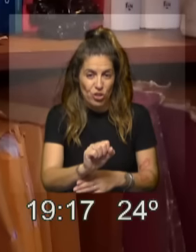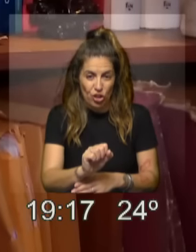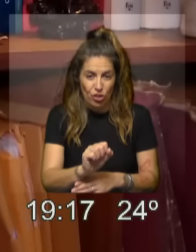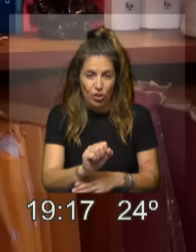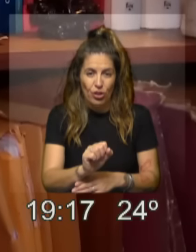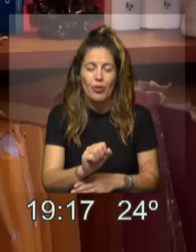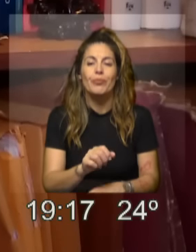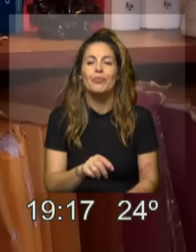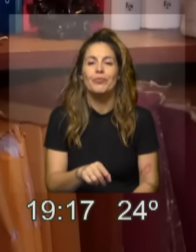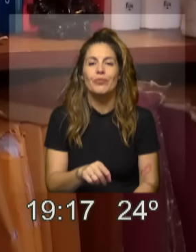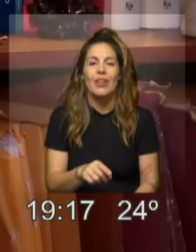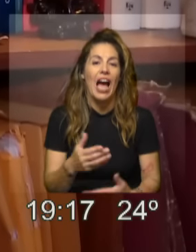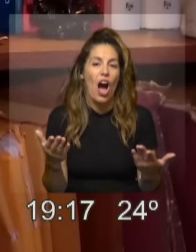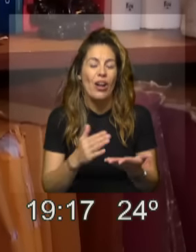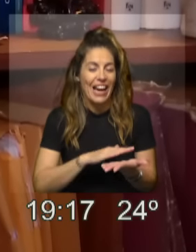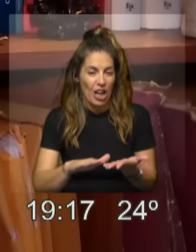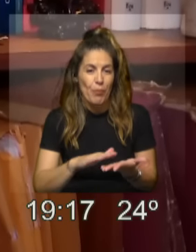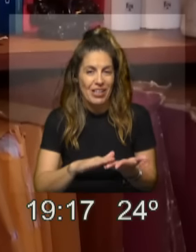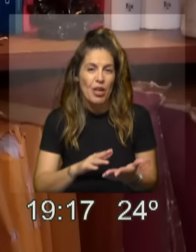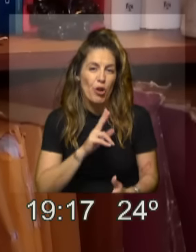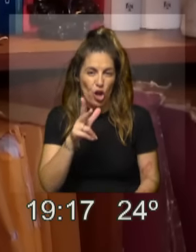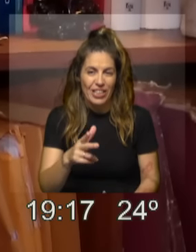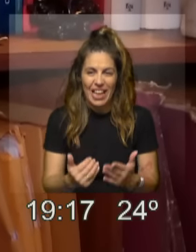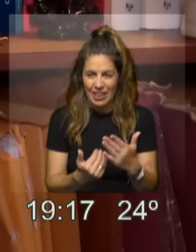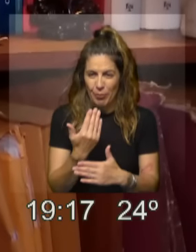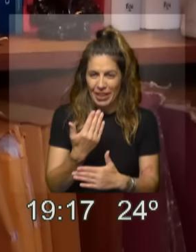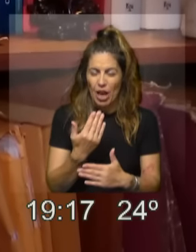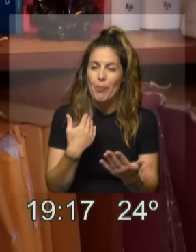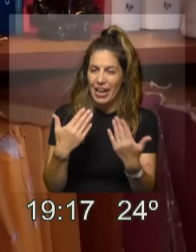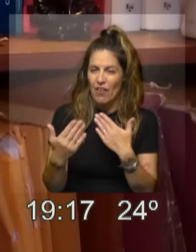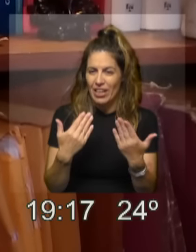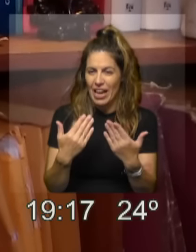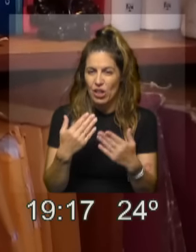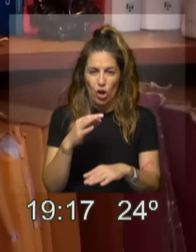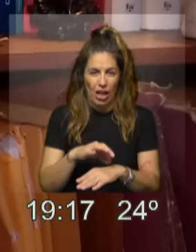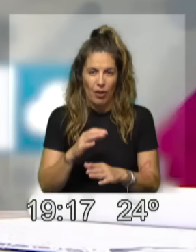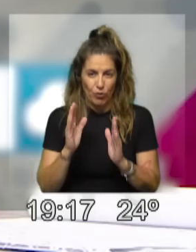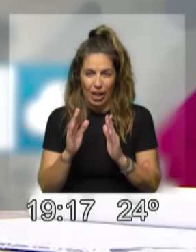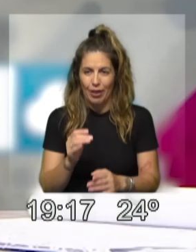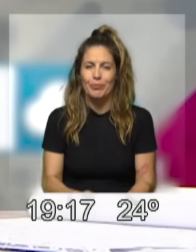es el término que utiliza. Si les parece, repasamos lo que decía esta mañana para conversar con la doctora Soledad Suárez.